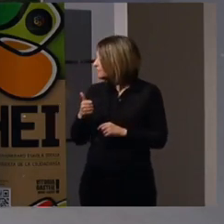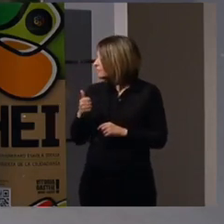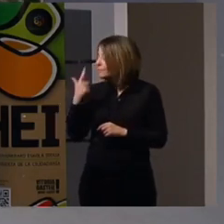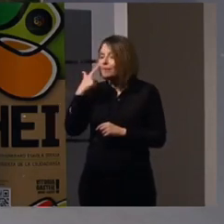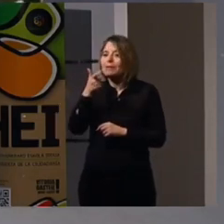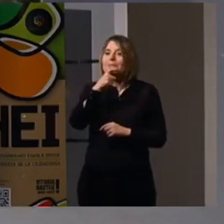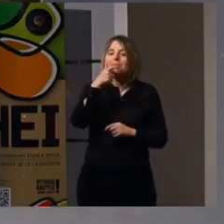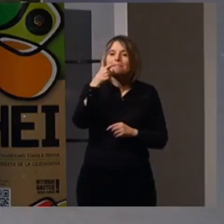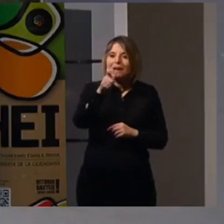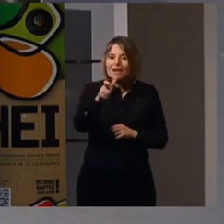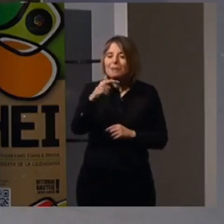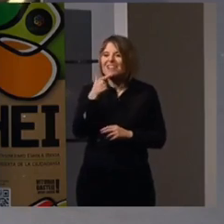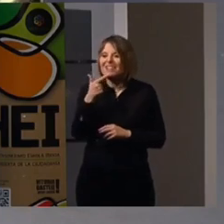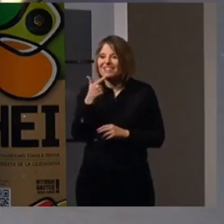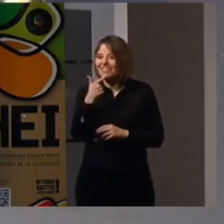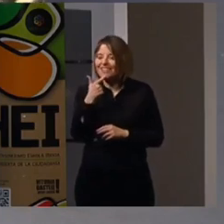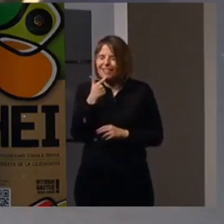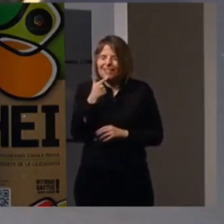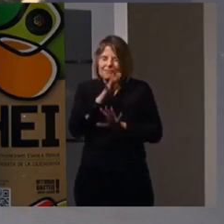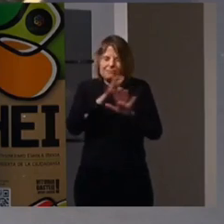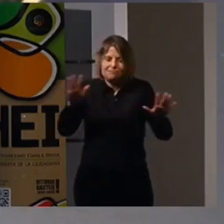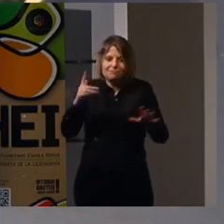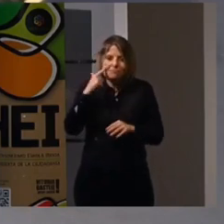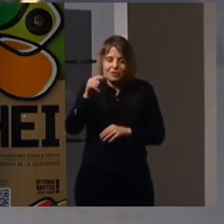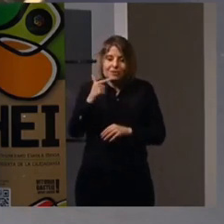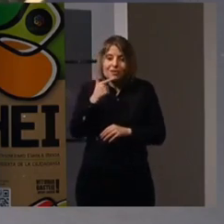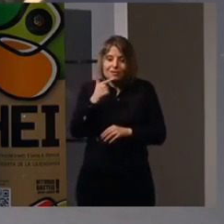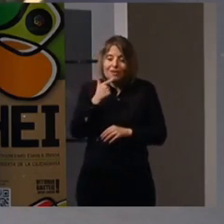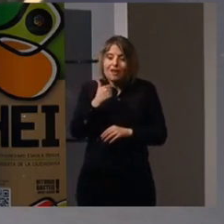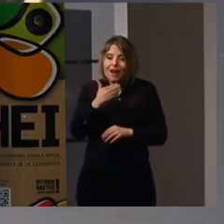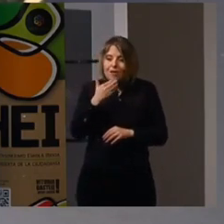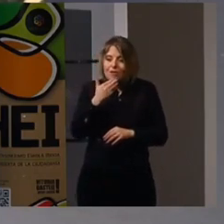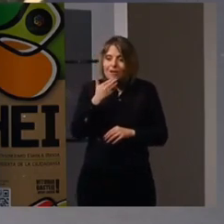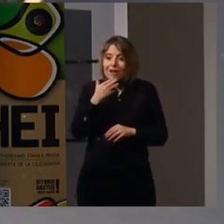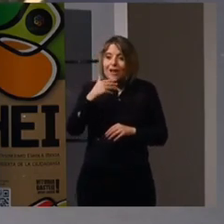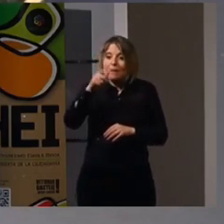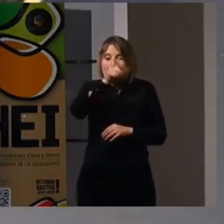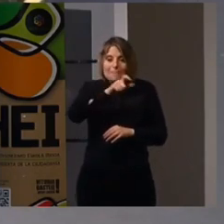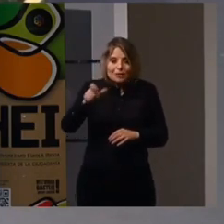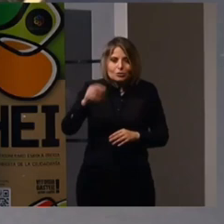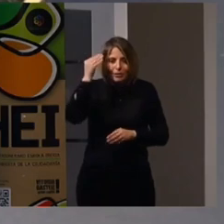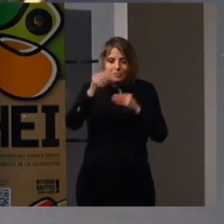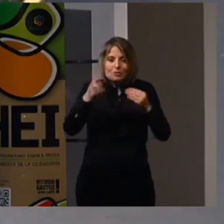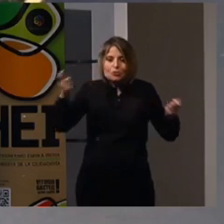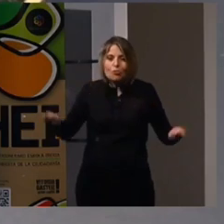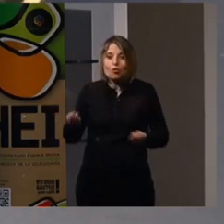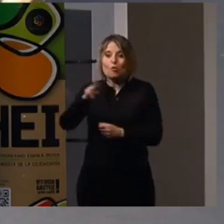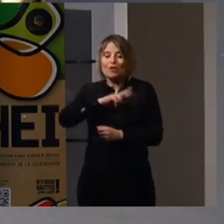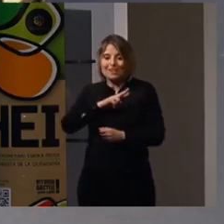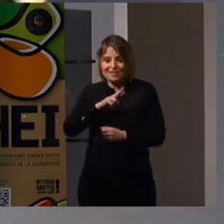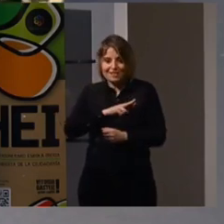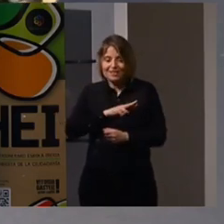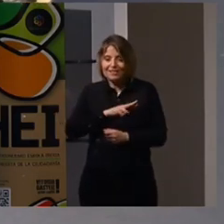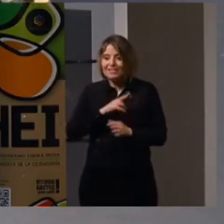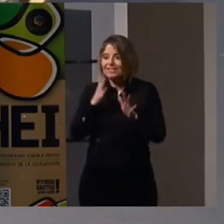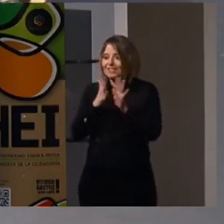dices es palabra por la palabra lo que dicen suena absolutamente disparatado, pero os juro que hay una gran caverna de gente que sí, se cree esto y lo enuncia como una religión.